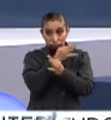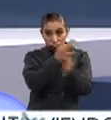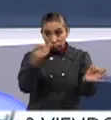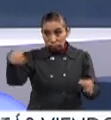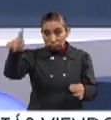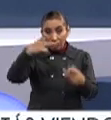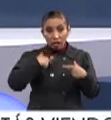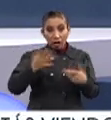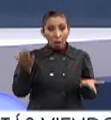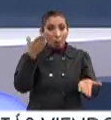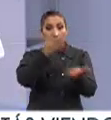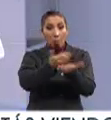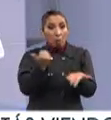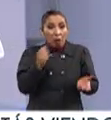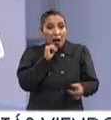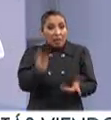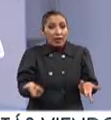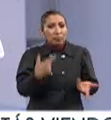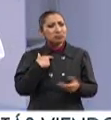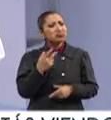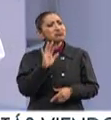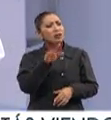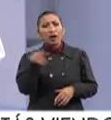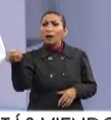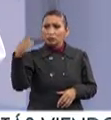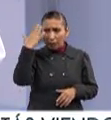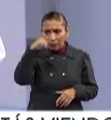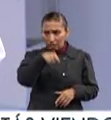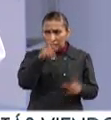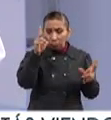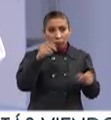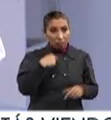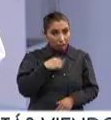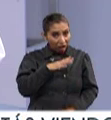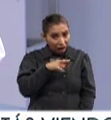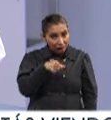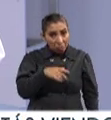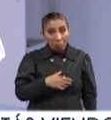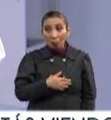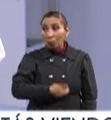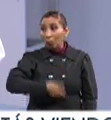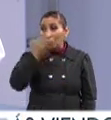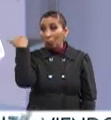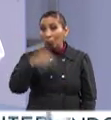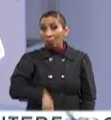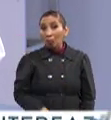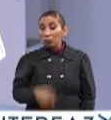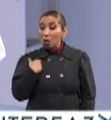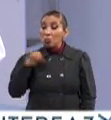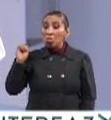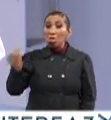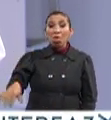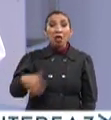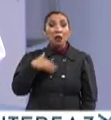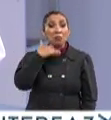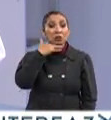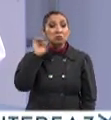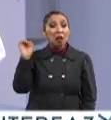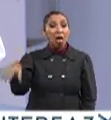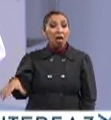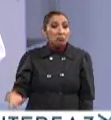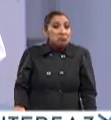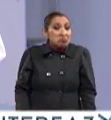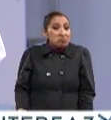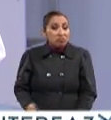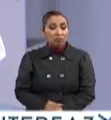que la gente no se ve involucrada, porque al preguntarle a la gente, pues la gente desconoce de las campañas, la gente lo sigue mandando en los camiones de la